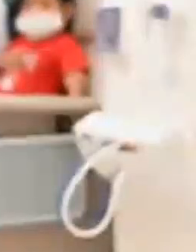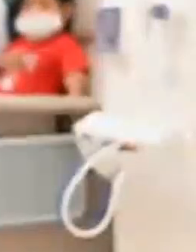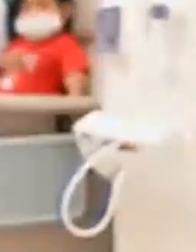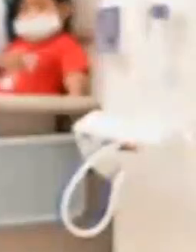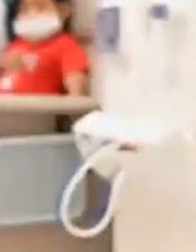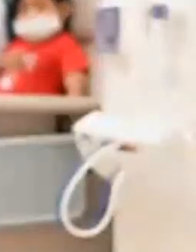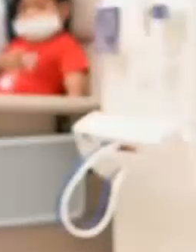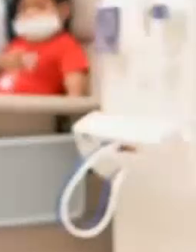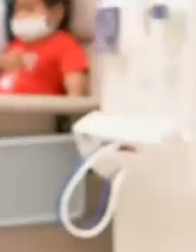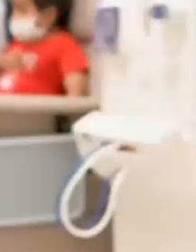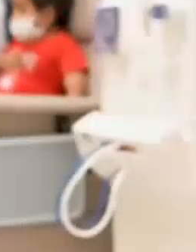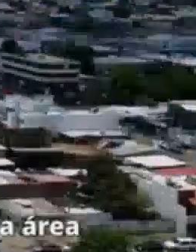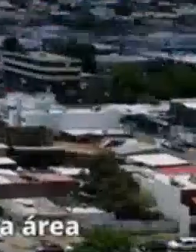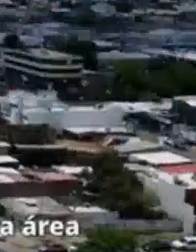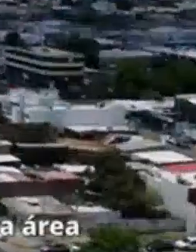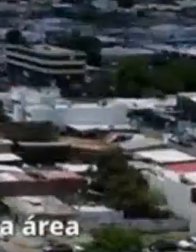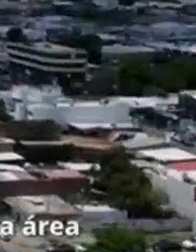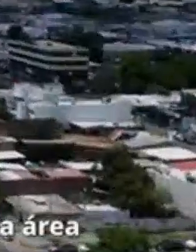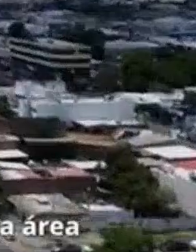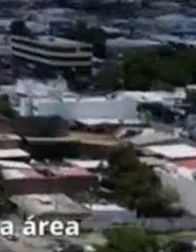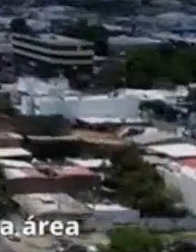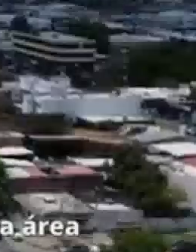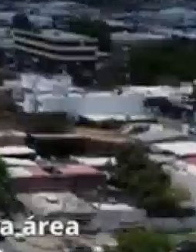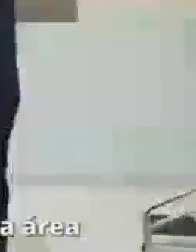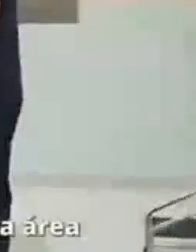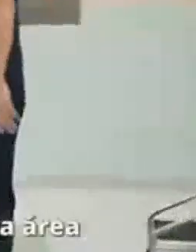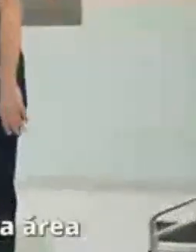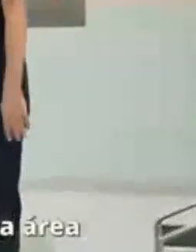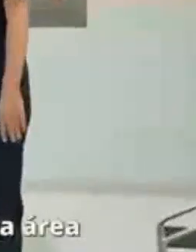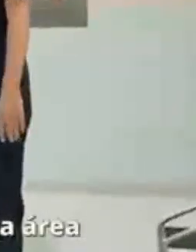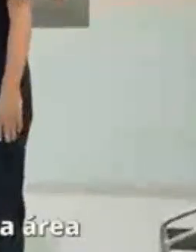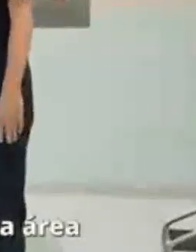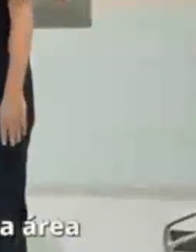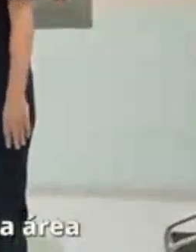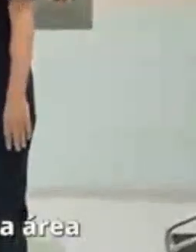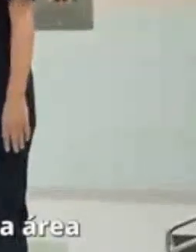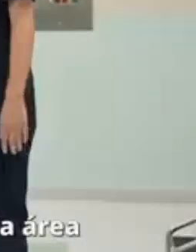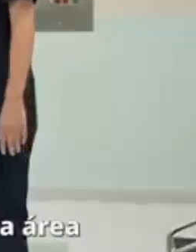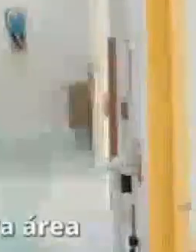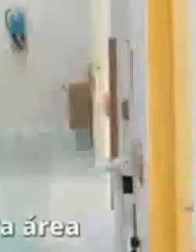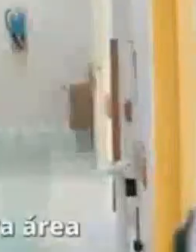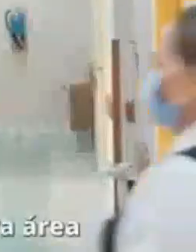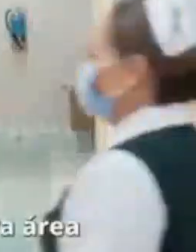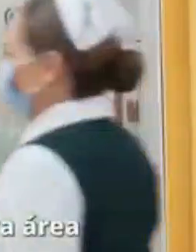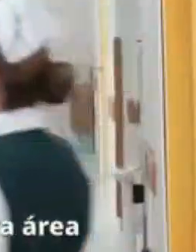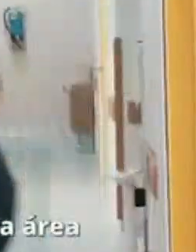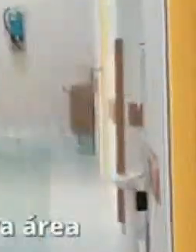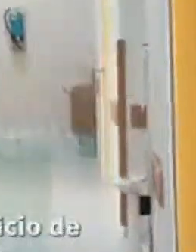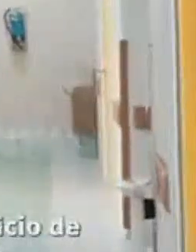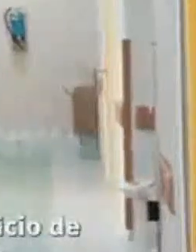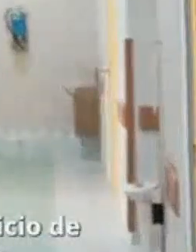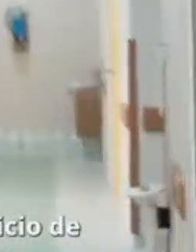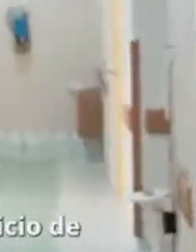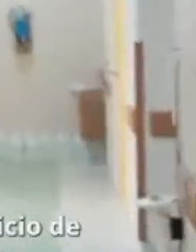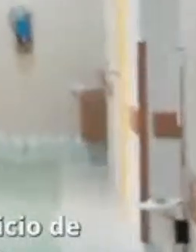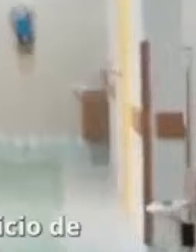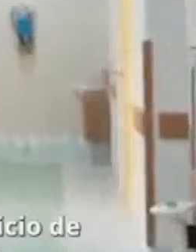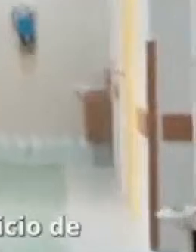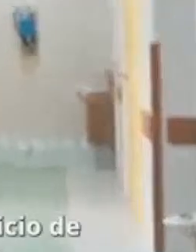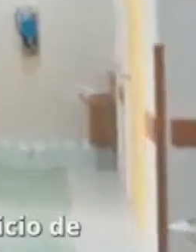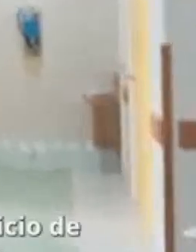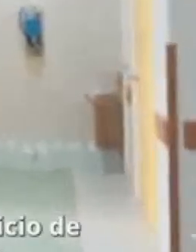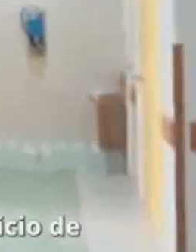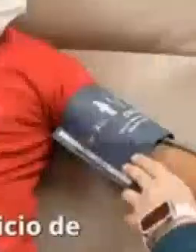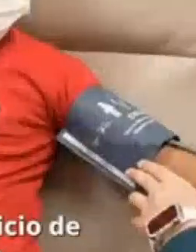ayuda que nos han dado. Hoy fortalecemos este hospital con una nueva área quirúrgica, un espacio especializado para niñas y niños con